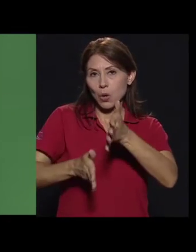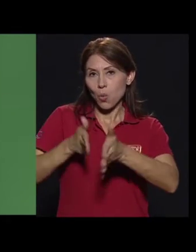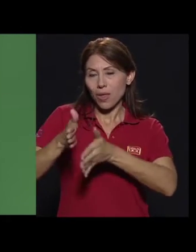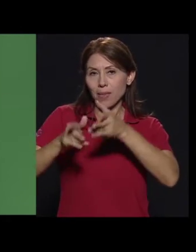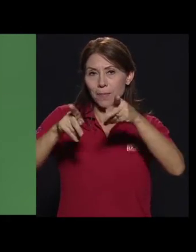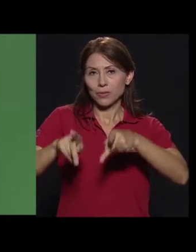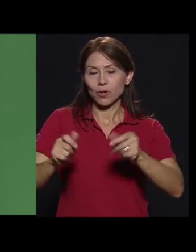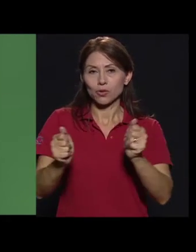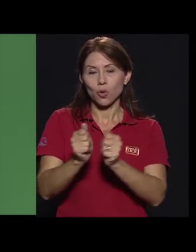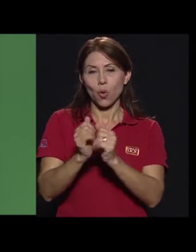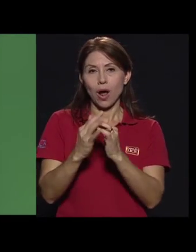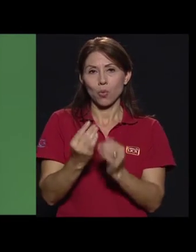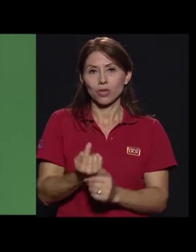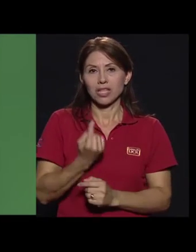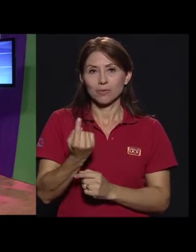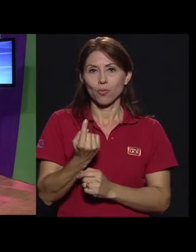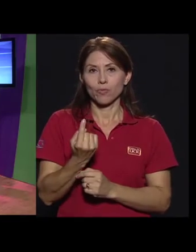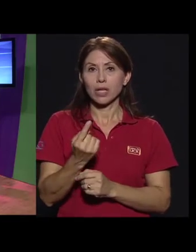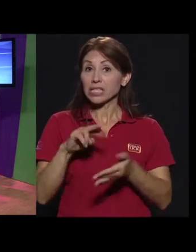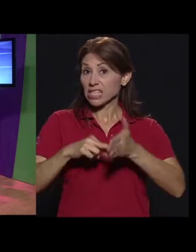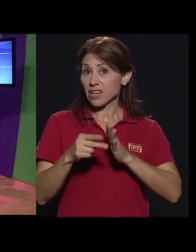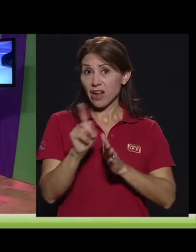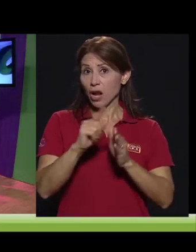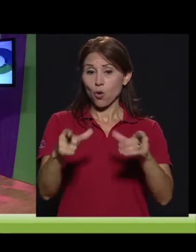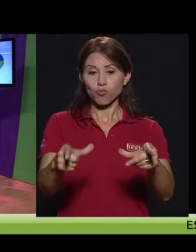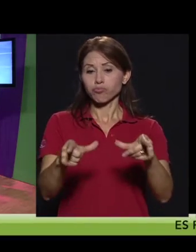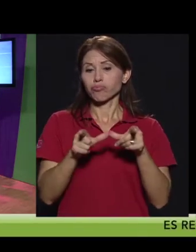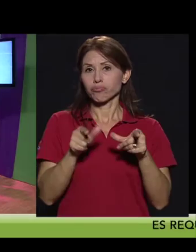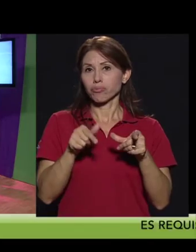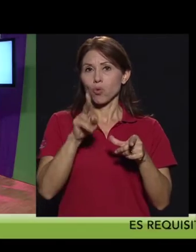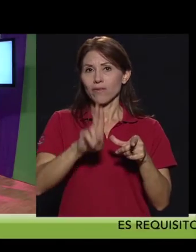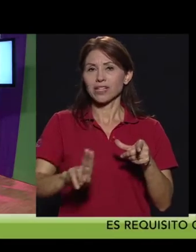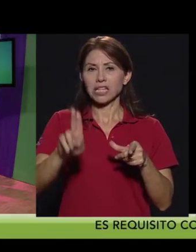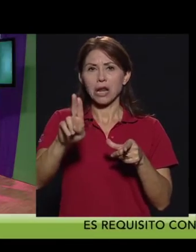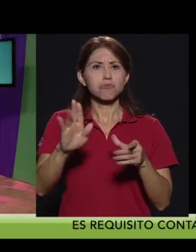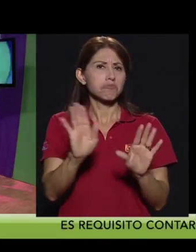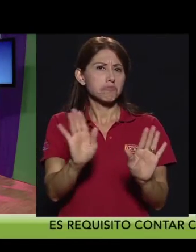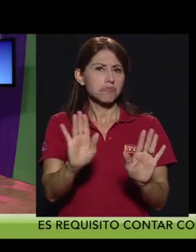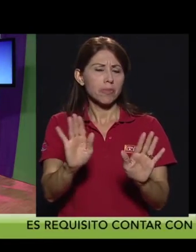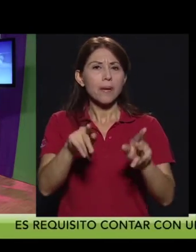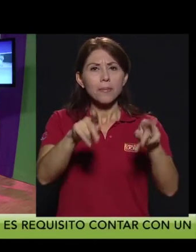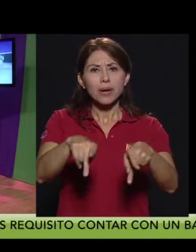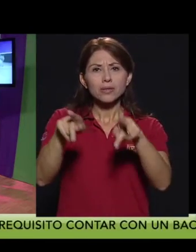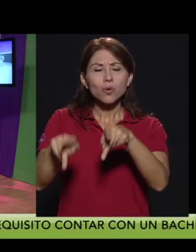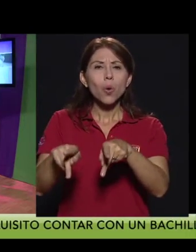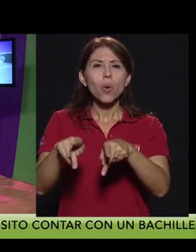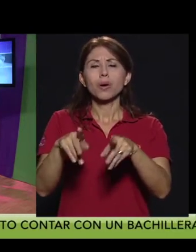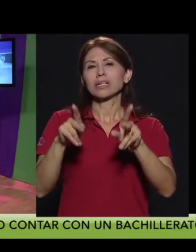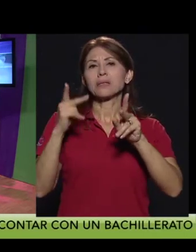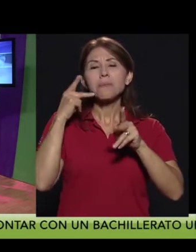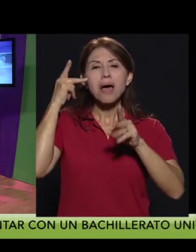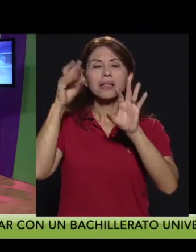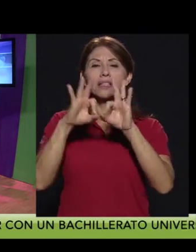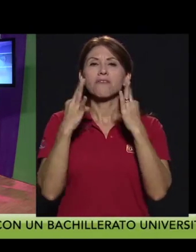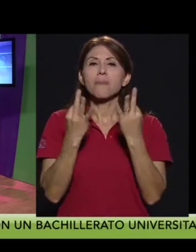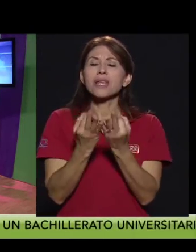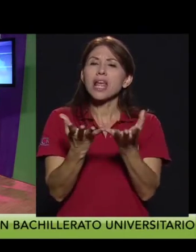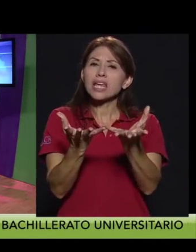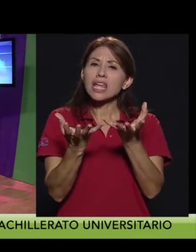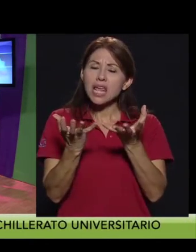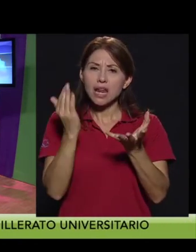no necesariamente con un título universitario, sino personas y padres de familia que deseen, deseen involucrarse, deseen conocer,